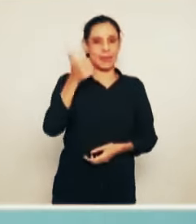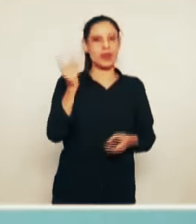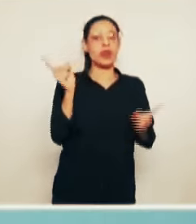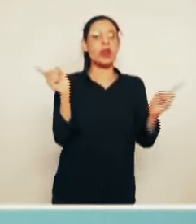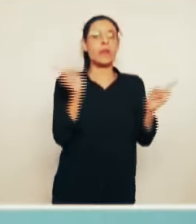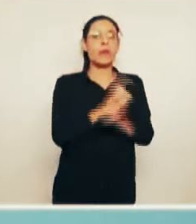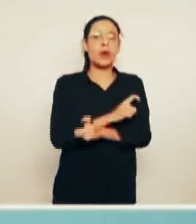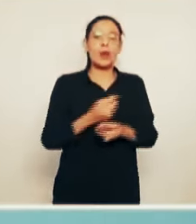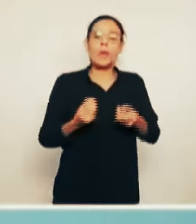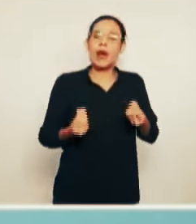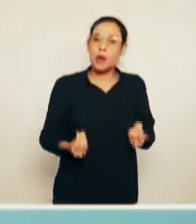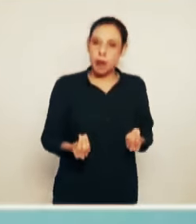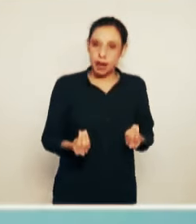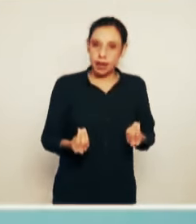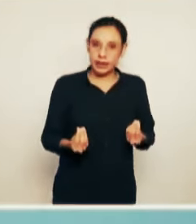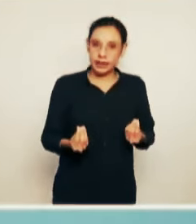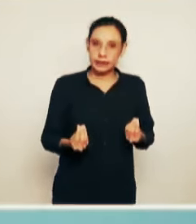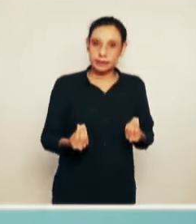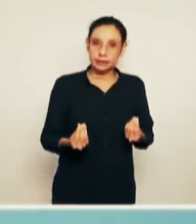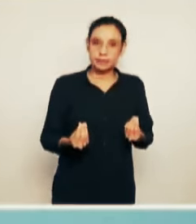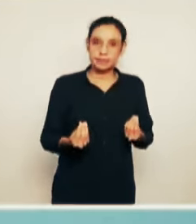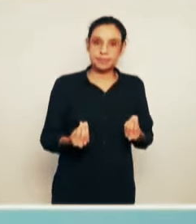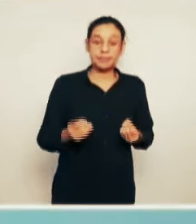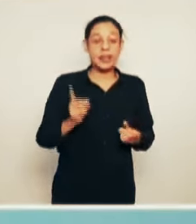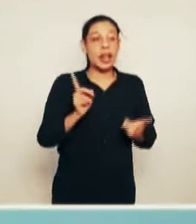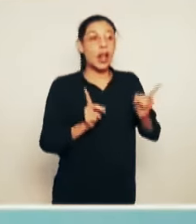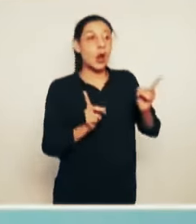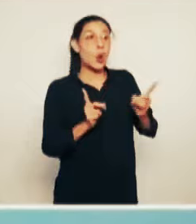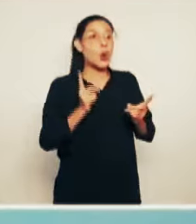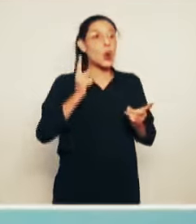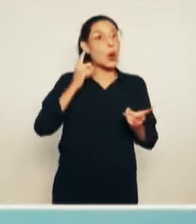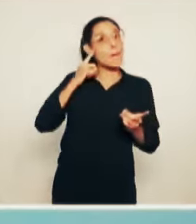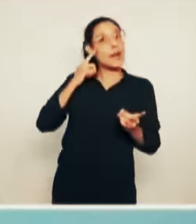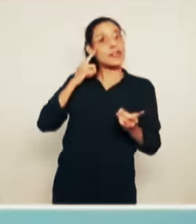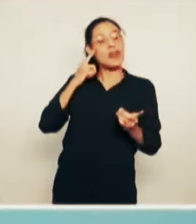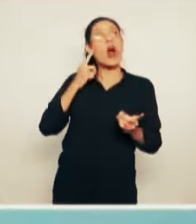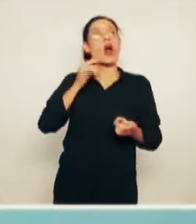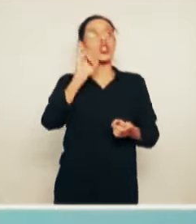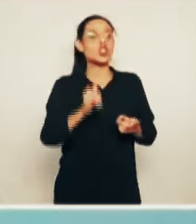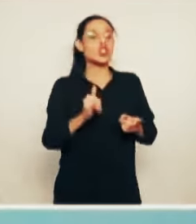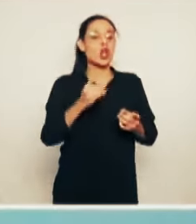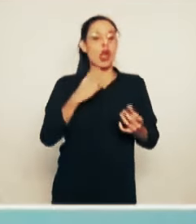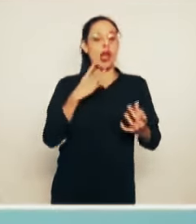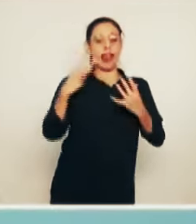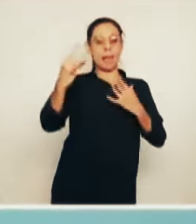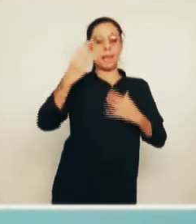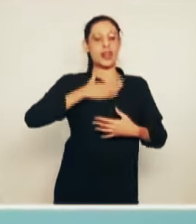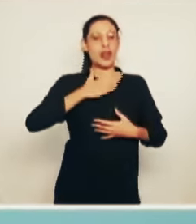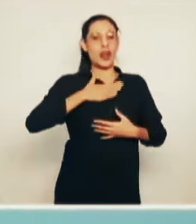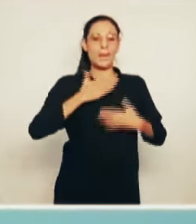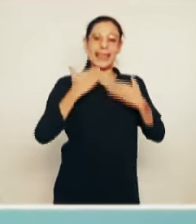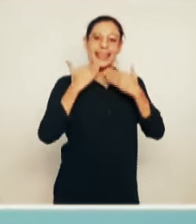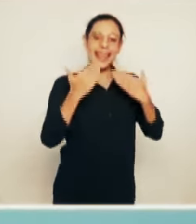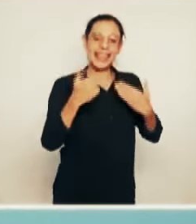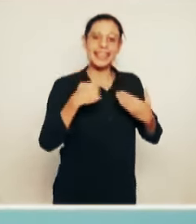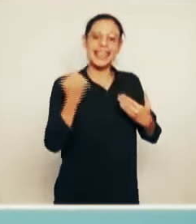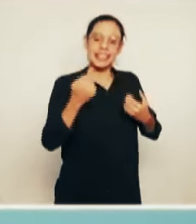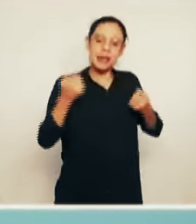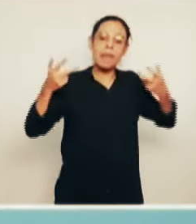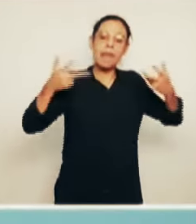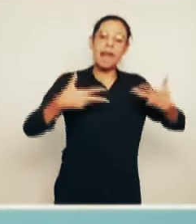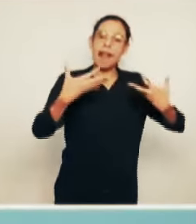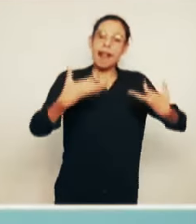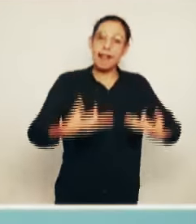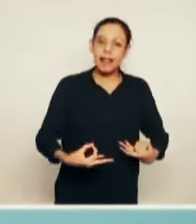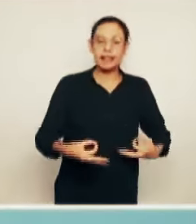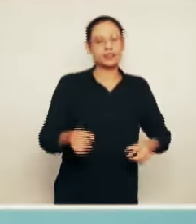El problema fue cuando alguno pensó que era por los buenos modales que nos habían votado. Y no fue así. Entonces,